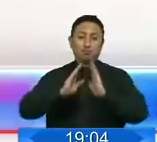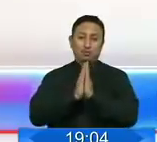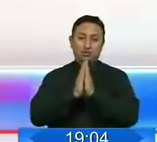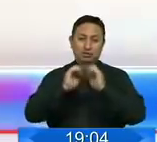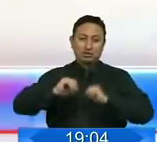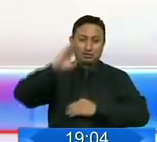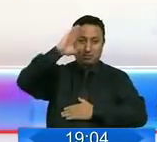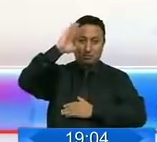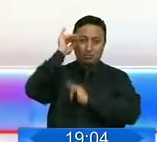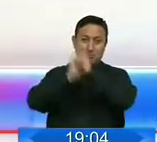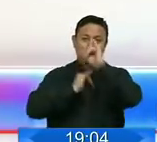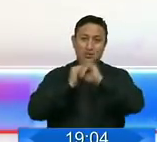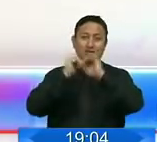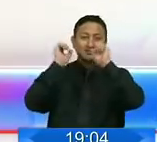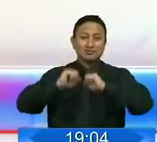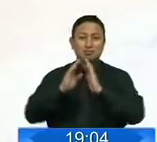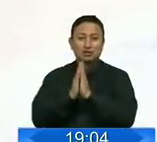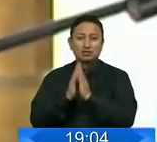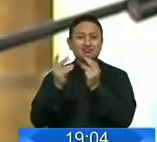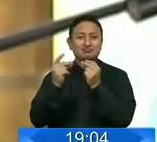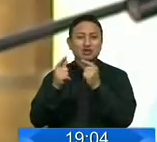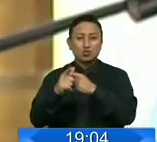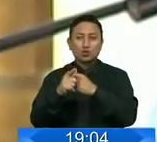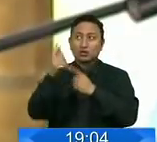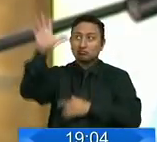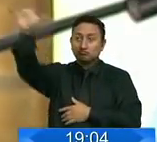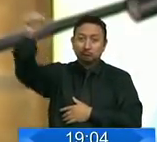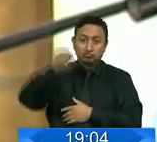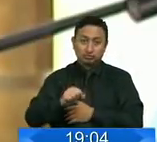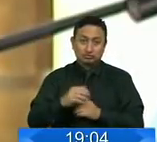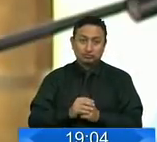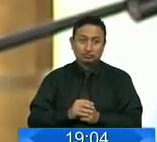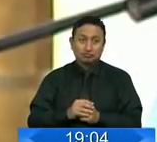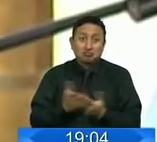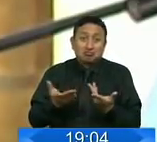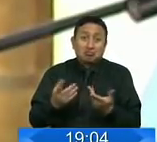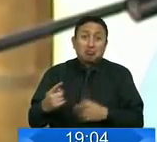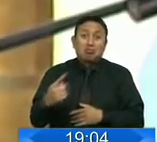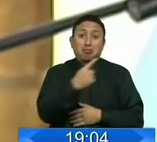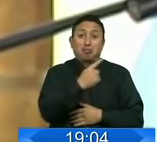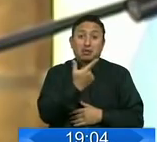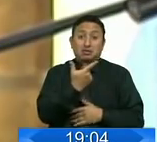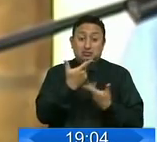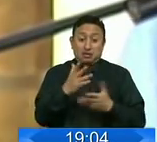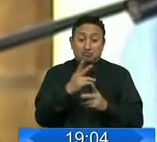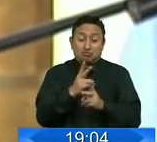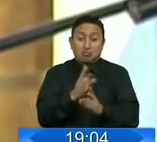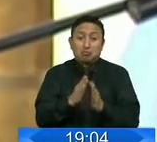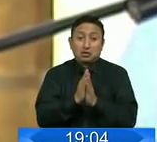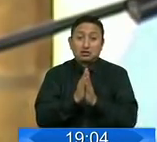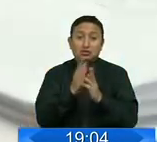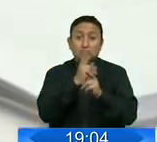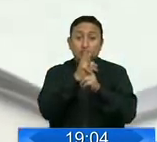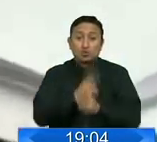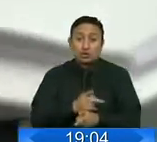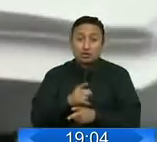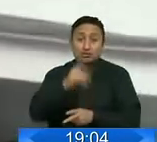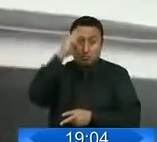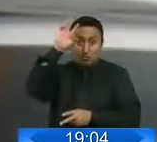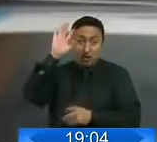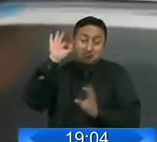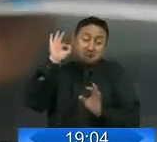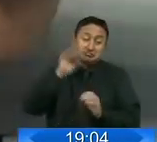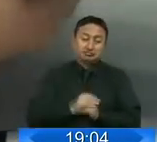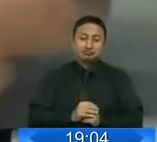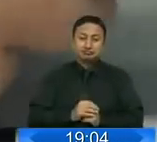roja a Interpol para localizarlo y detenerlo. Se desconoce si el ex canciller ha solicitado asilo en ese país. Esta es la lista de ex